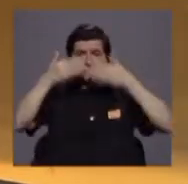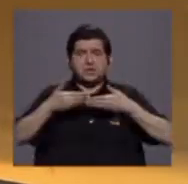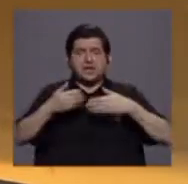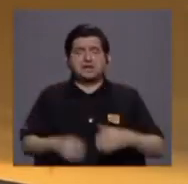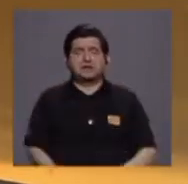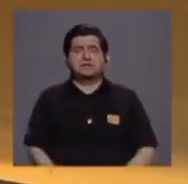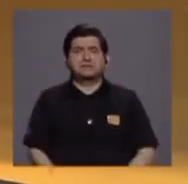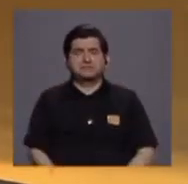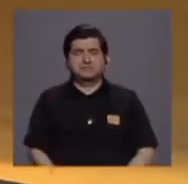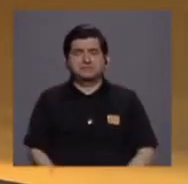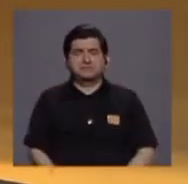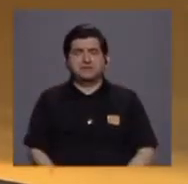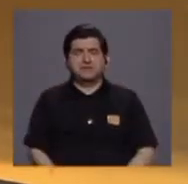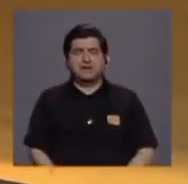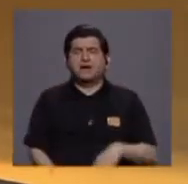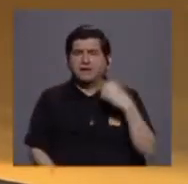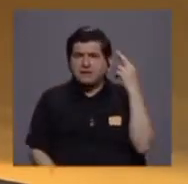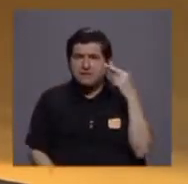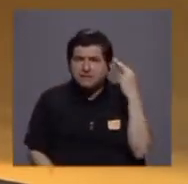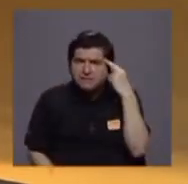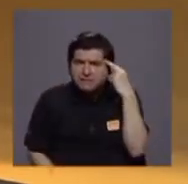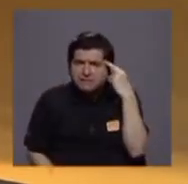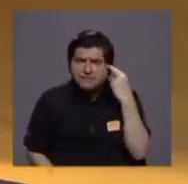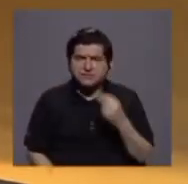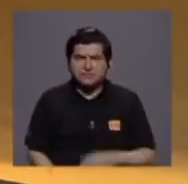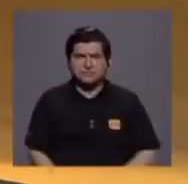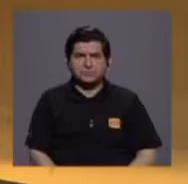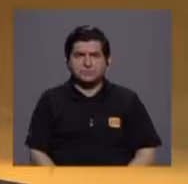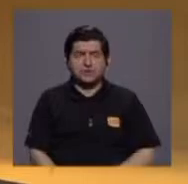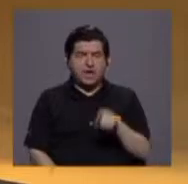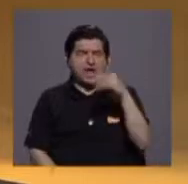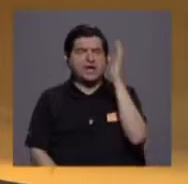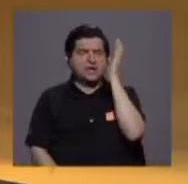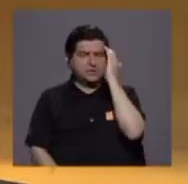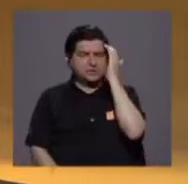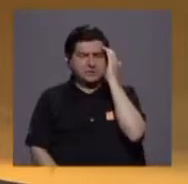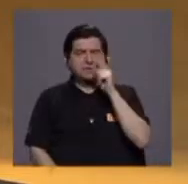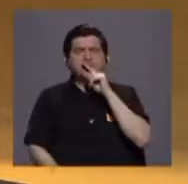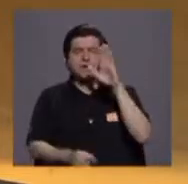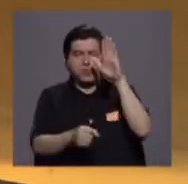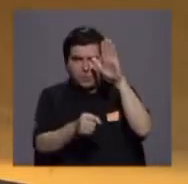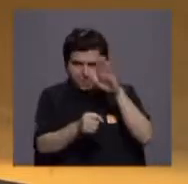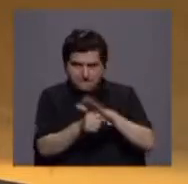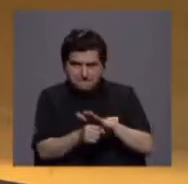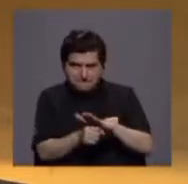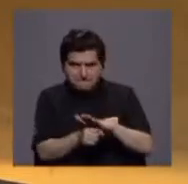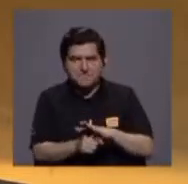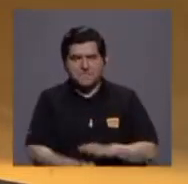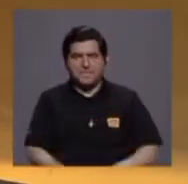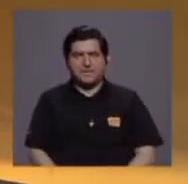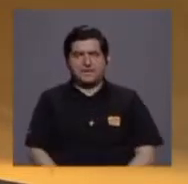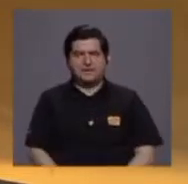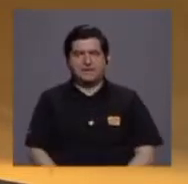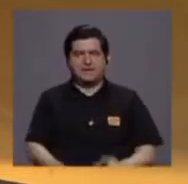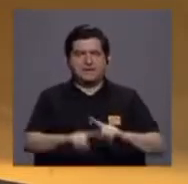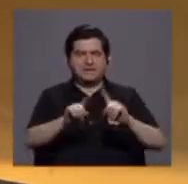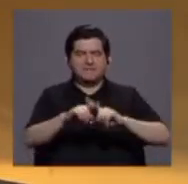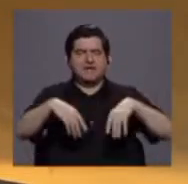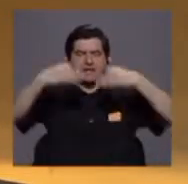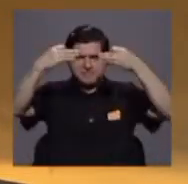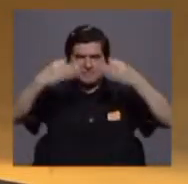sin... porque supieron seguir las